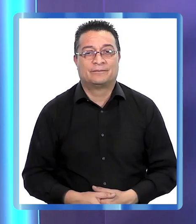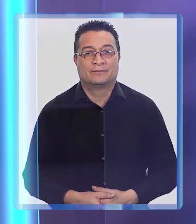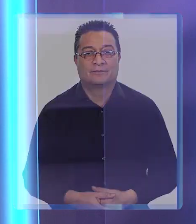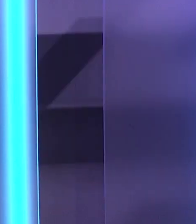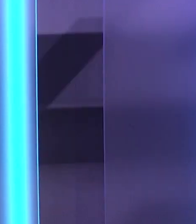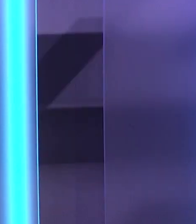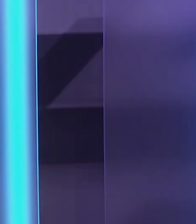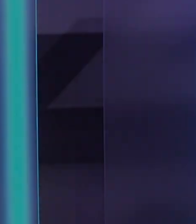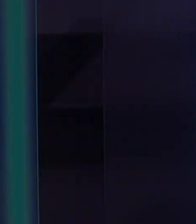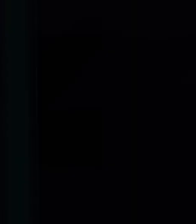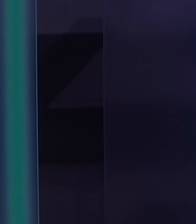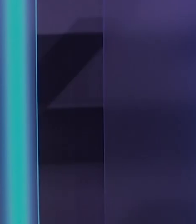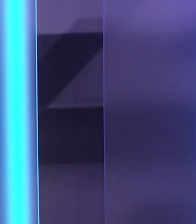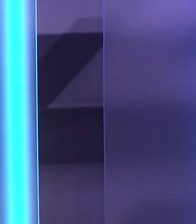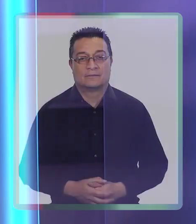vayan.